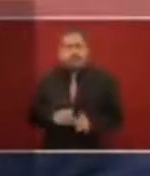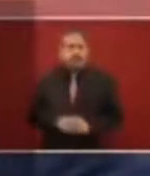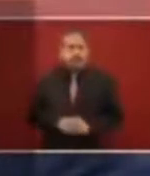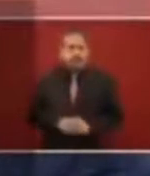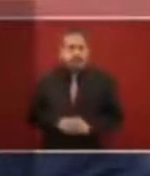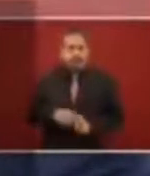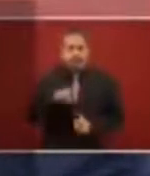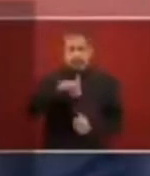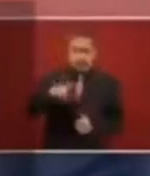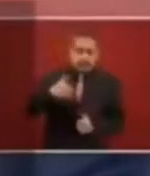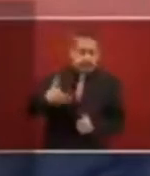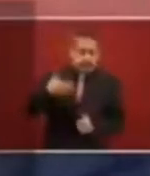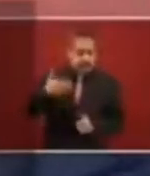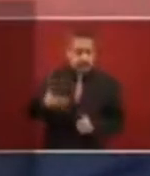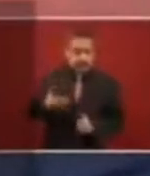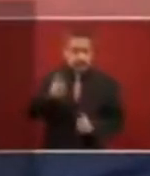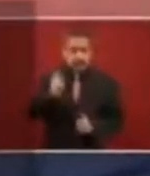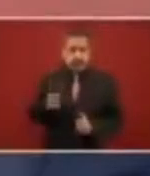posteriormente